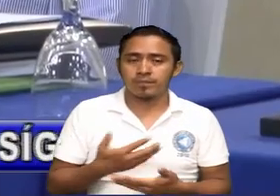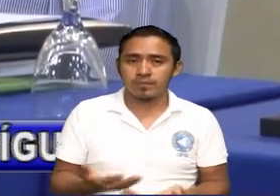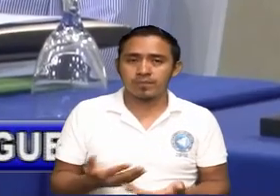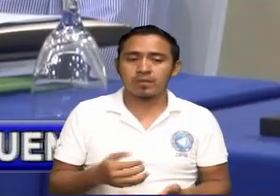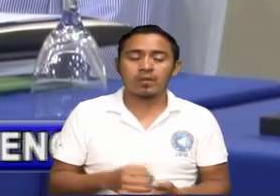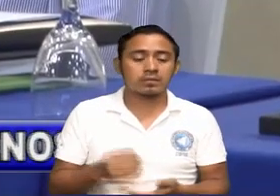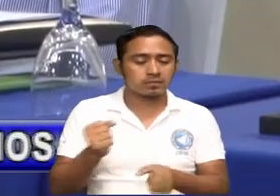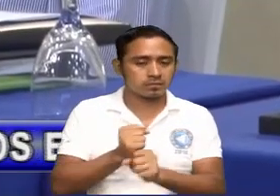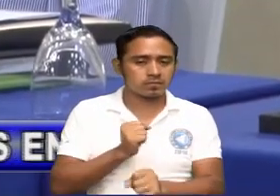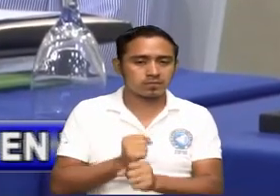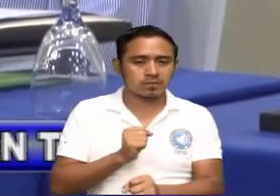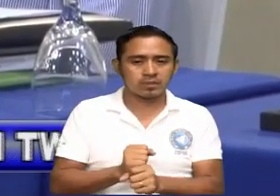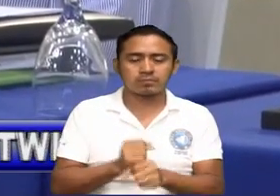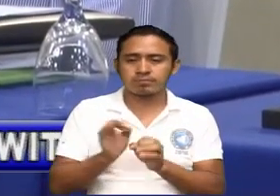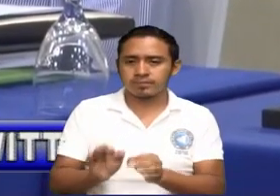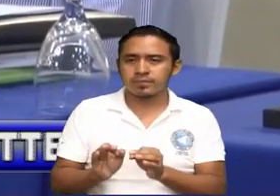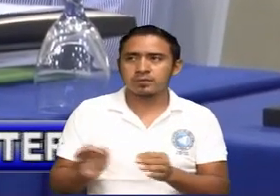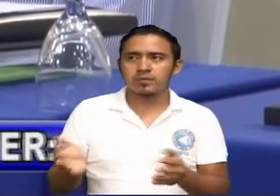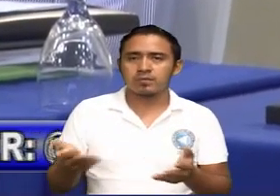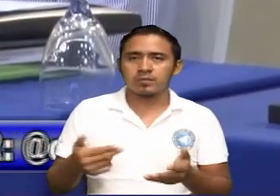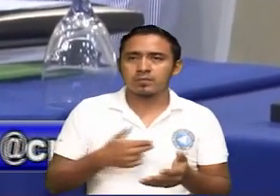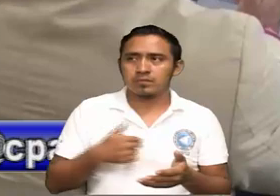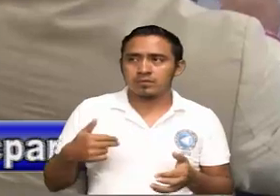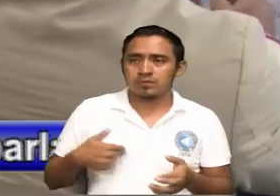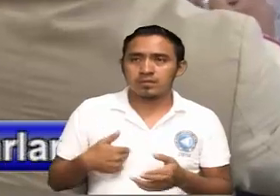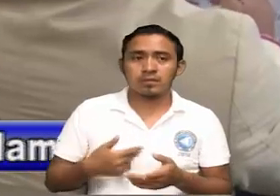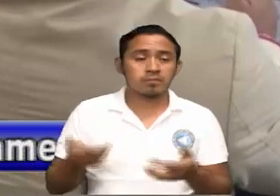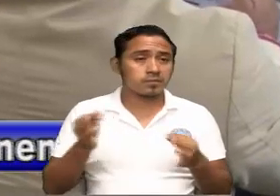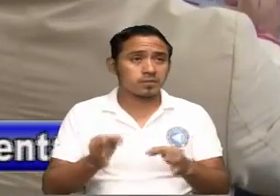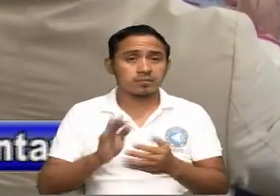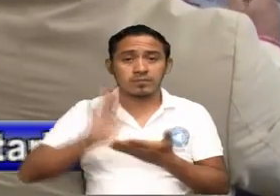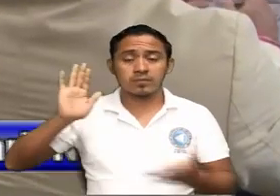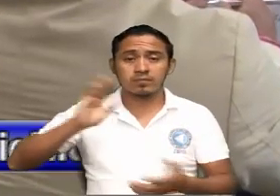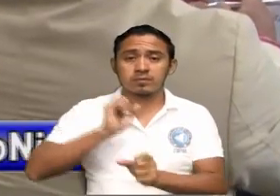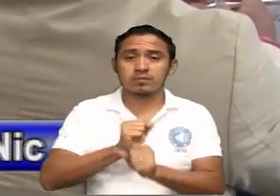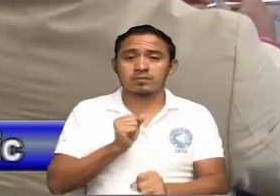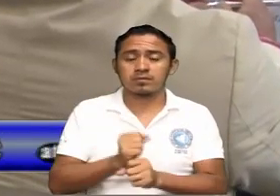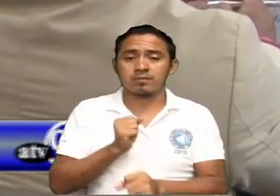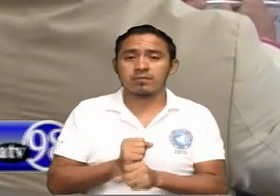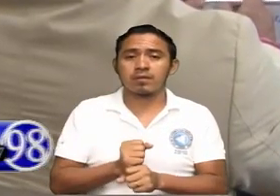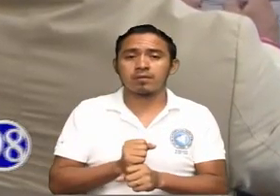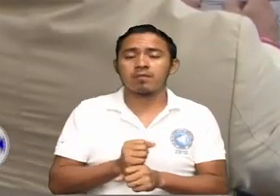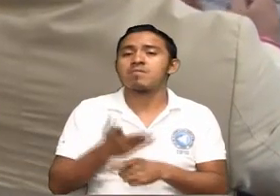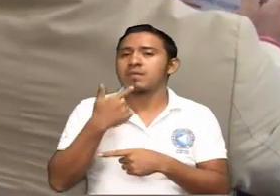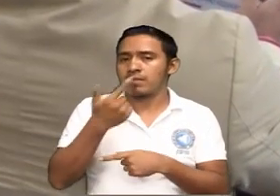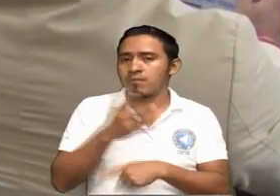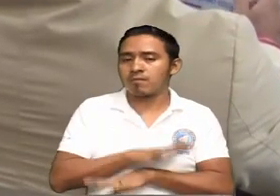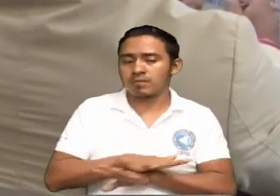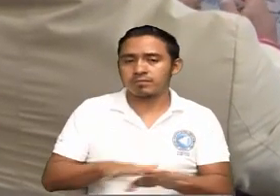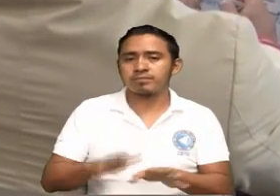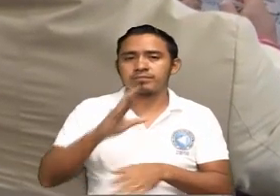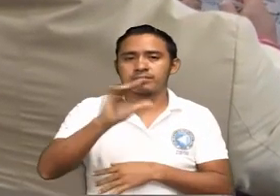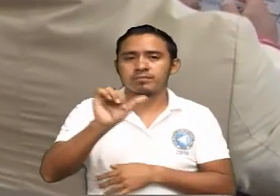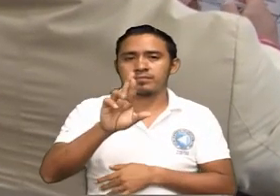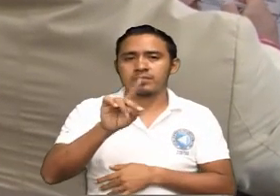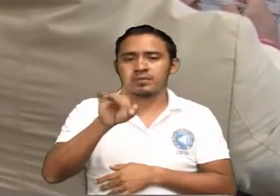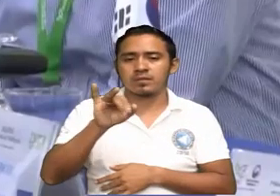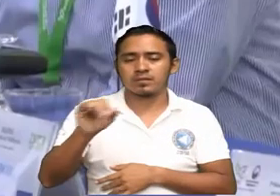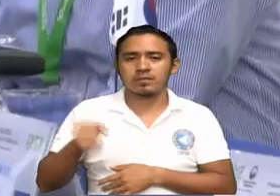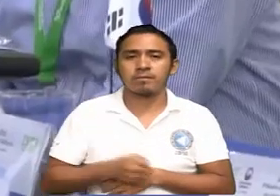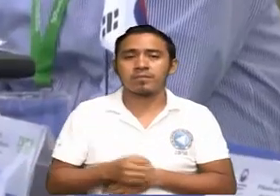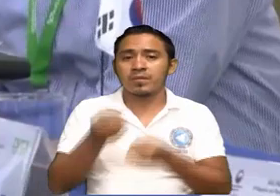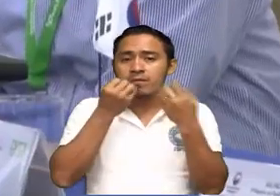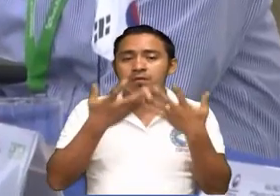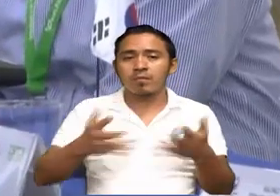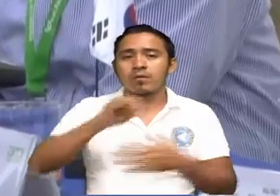buen trabajo. Esto como pueblo nos permite comprometernos a trabajar más, finalizó Cárdenas. Con cámara de